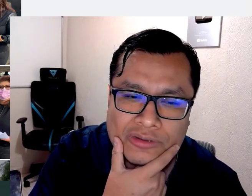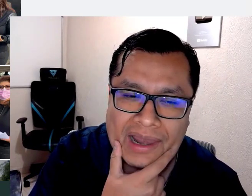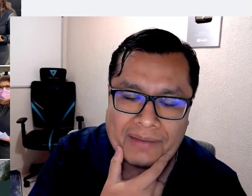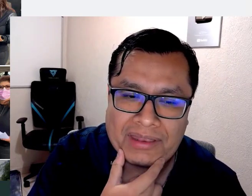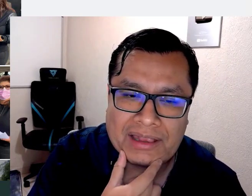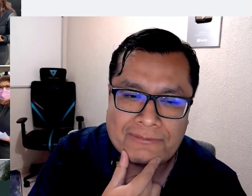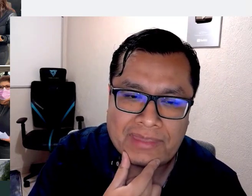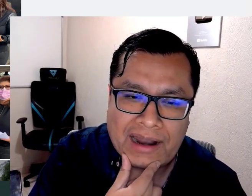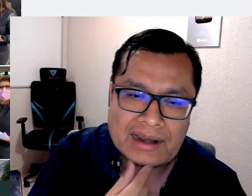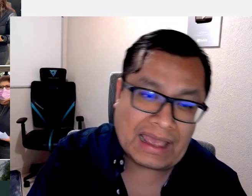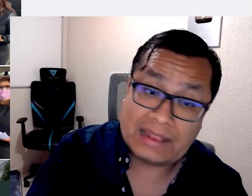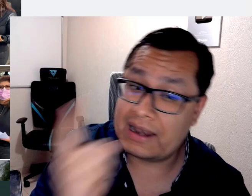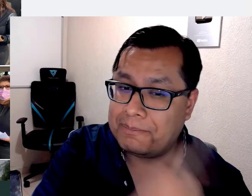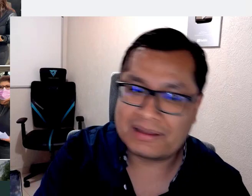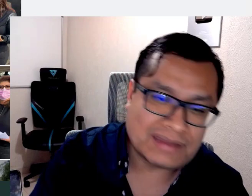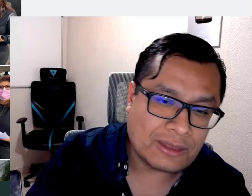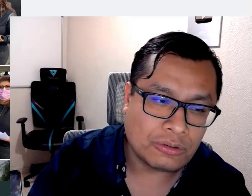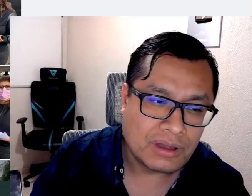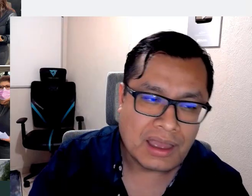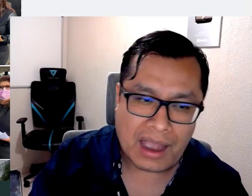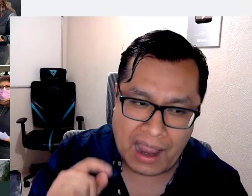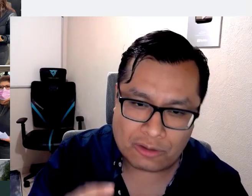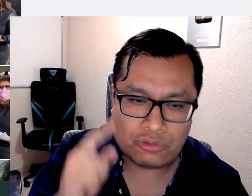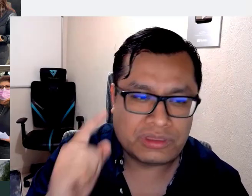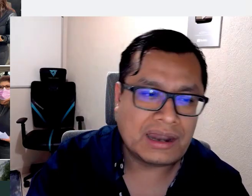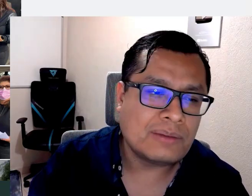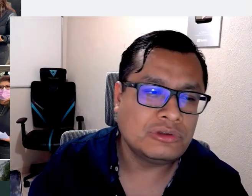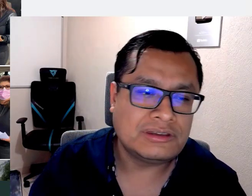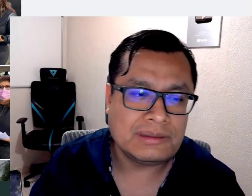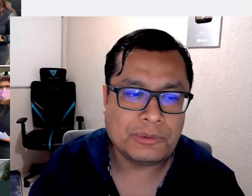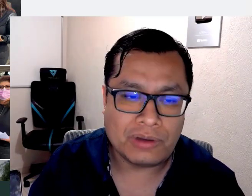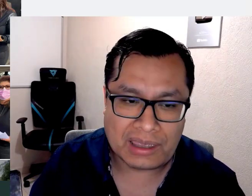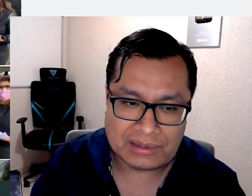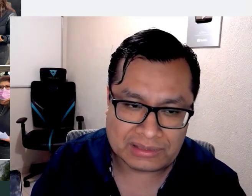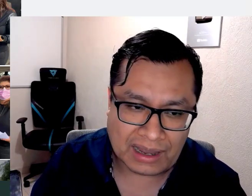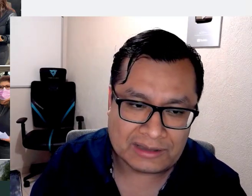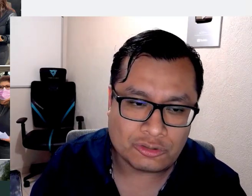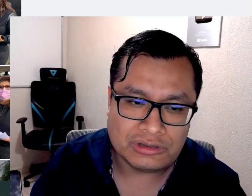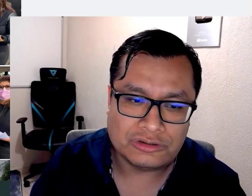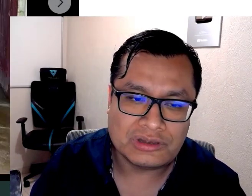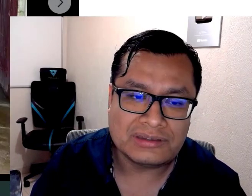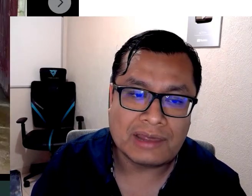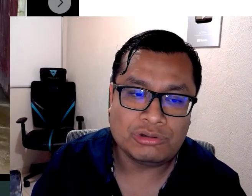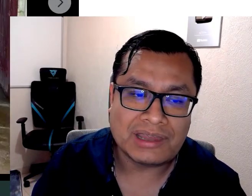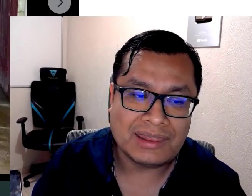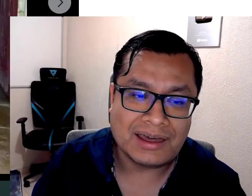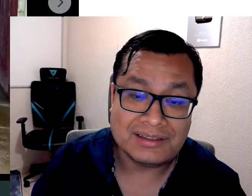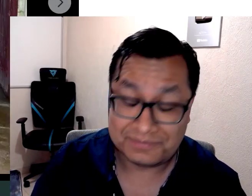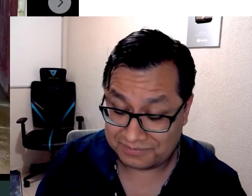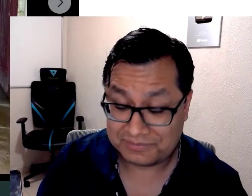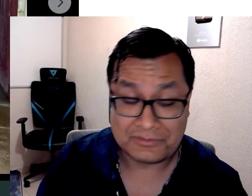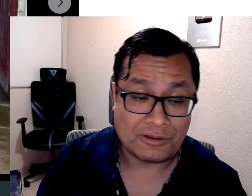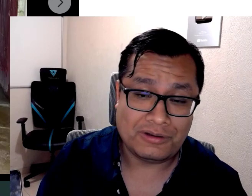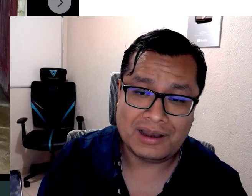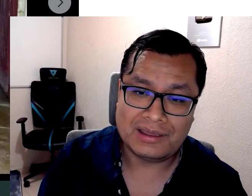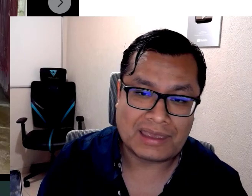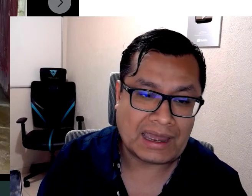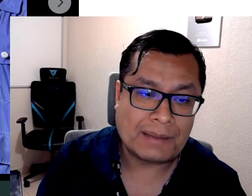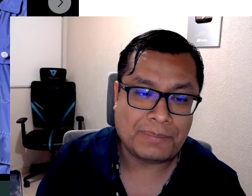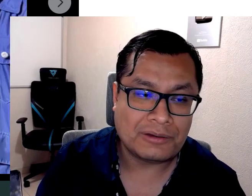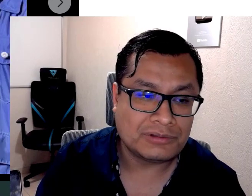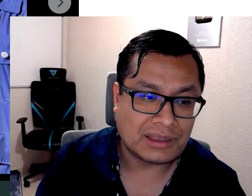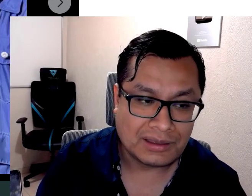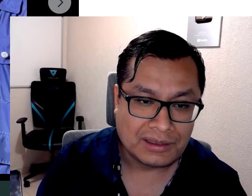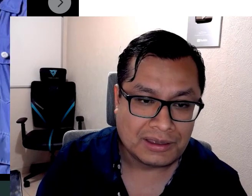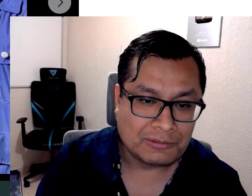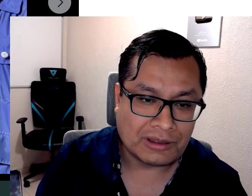secretario del gabinete federal en el pasado acudiera al municipio en tales condiciones de austeridad ahora el que